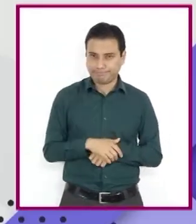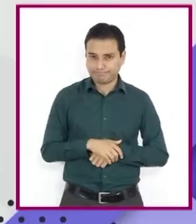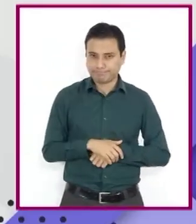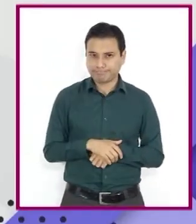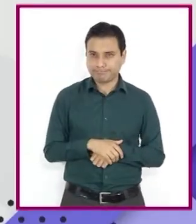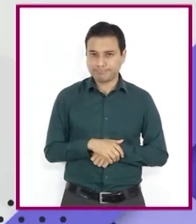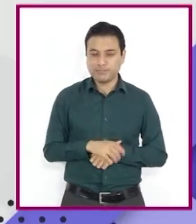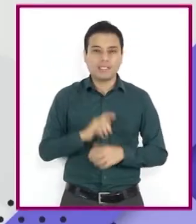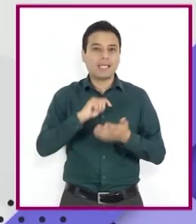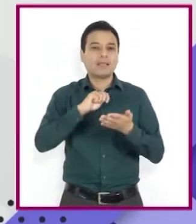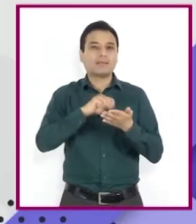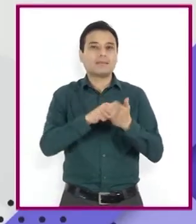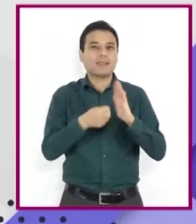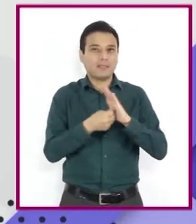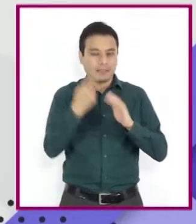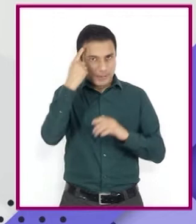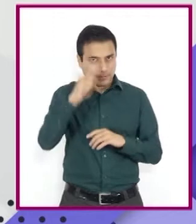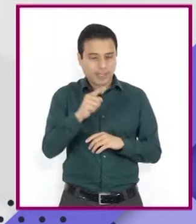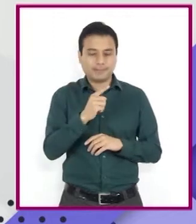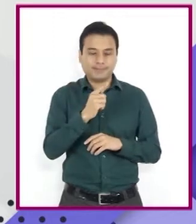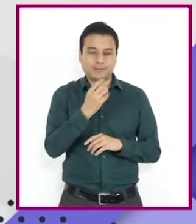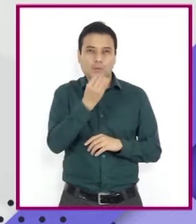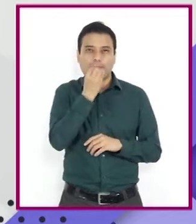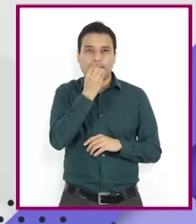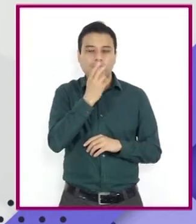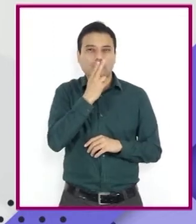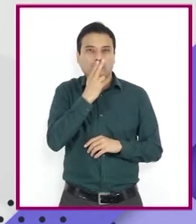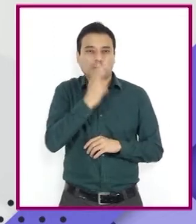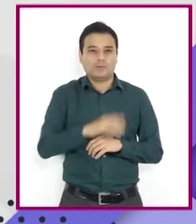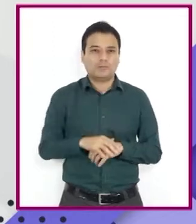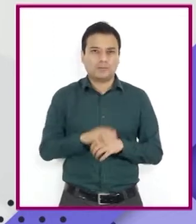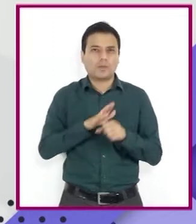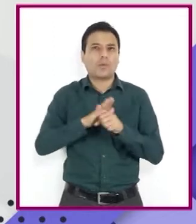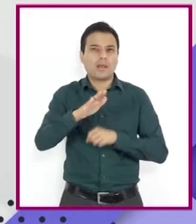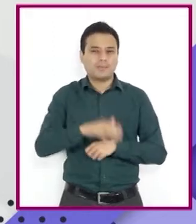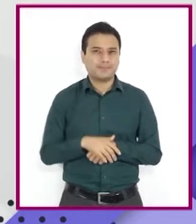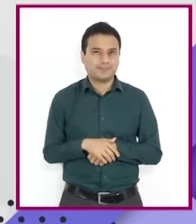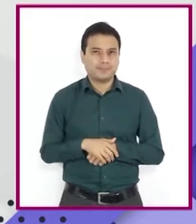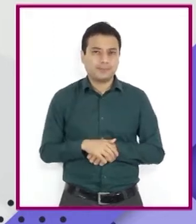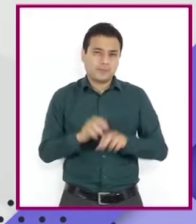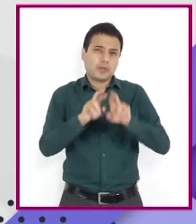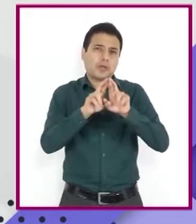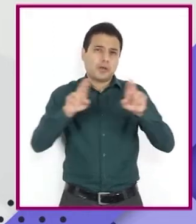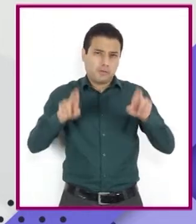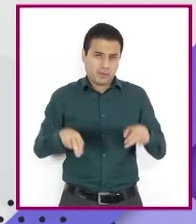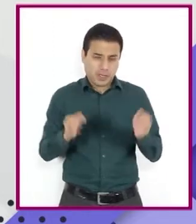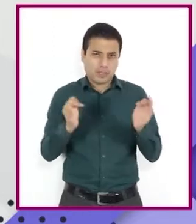Técnicas de conservación de los alimentos son las siguientes: refrigeración,